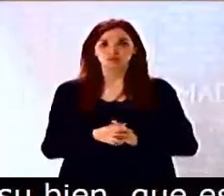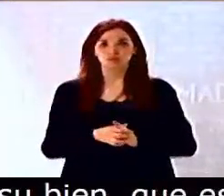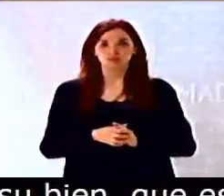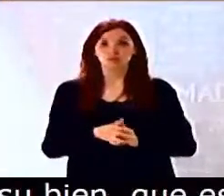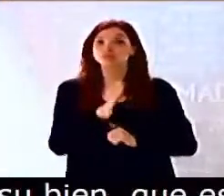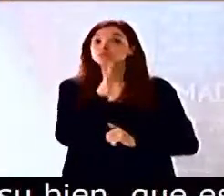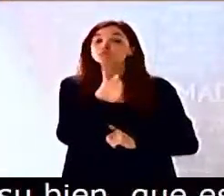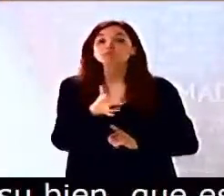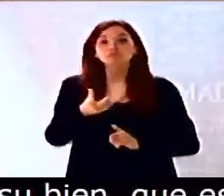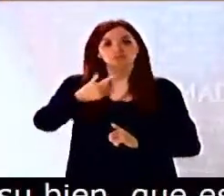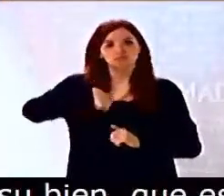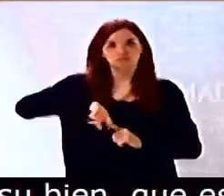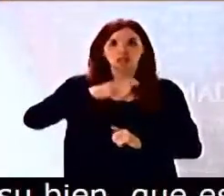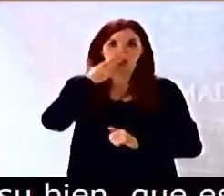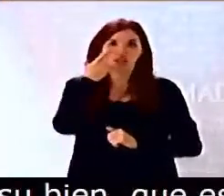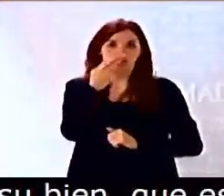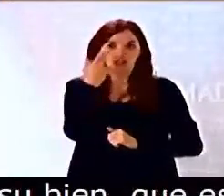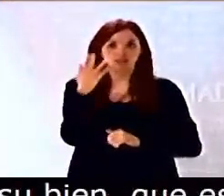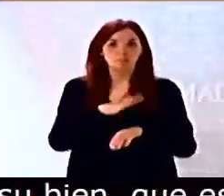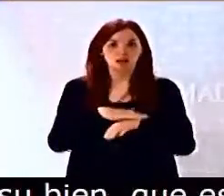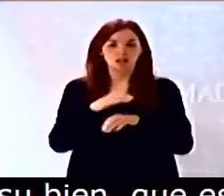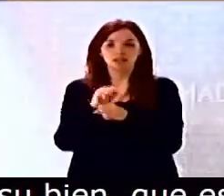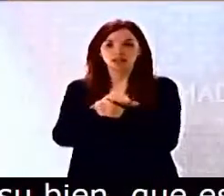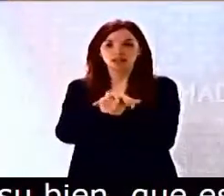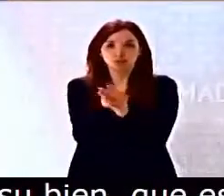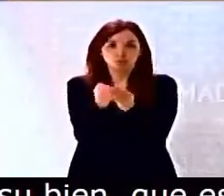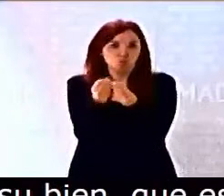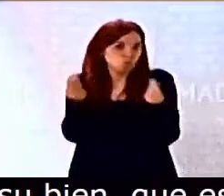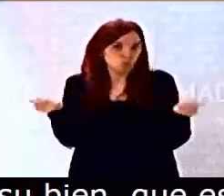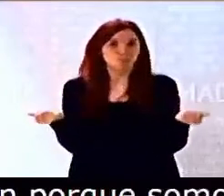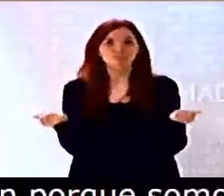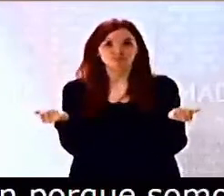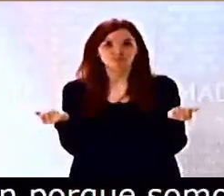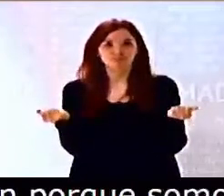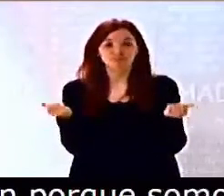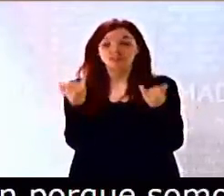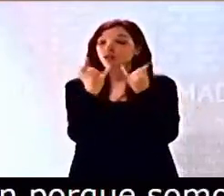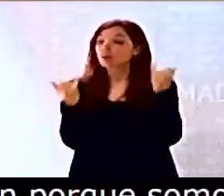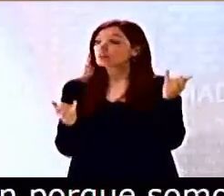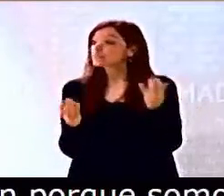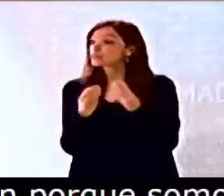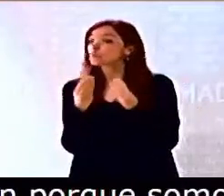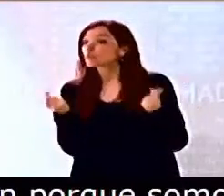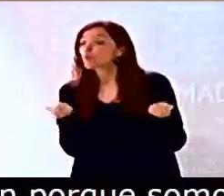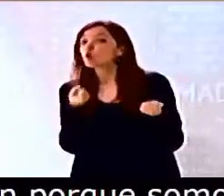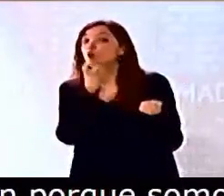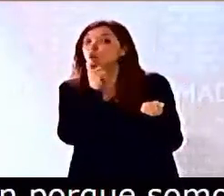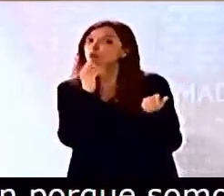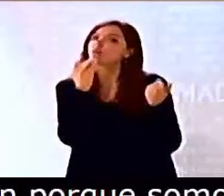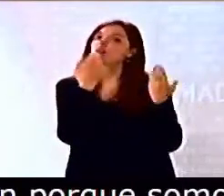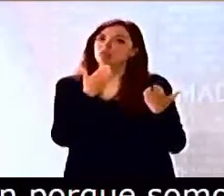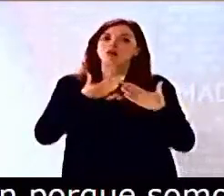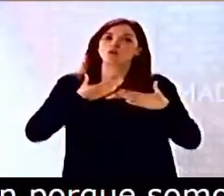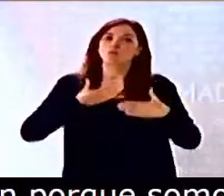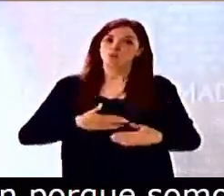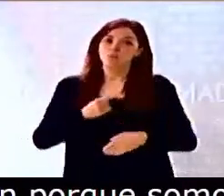porque somos los primeros interesados en salir de esta crisis. Y de esta crisis solo nos puede sacar la vacunación.